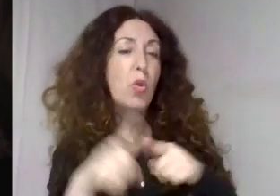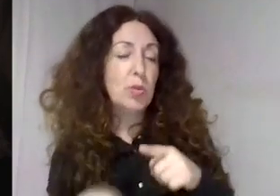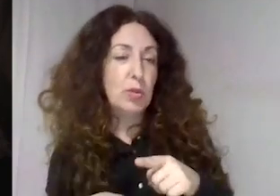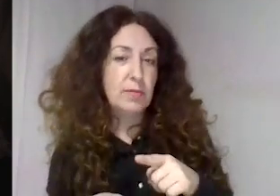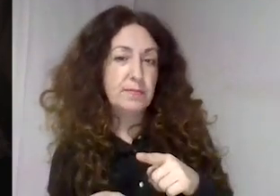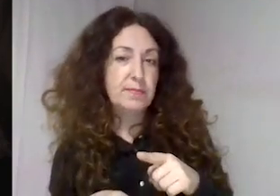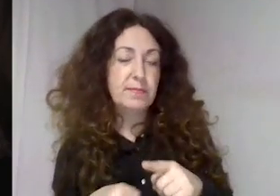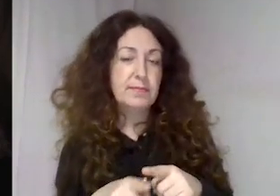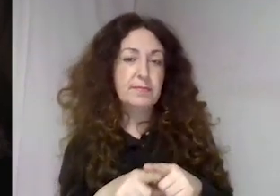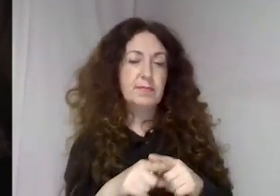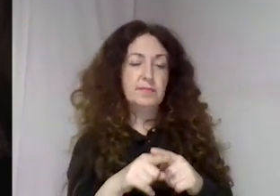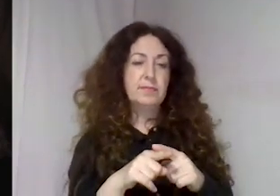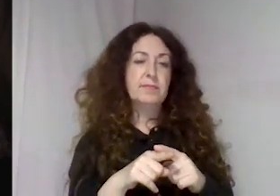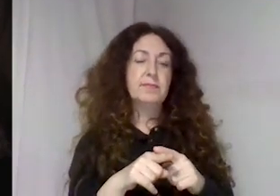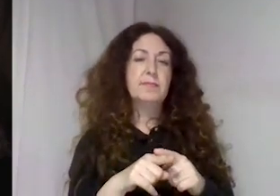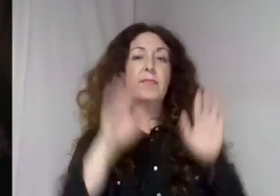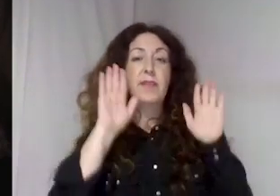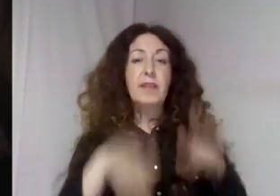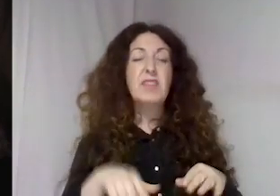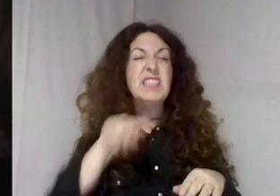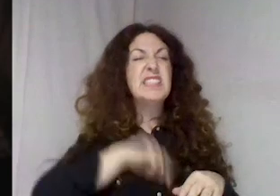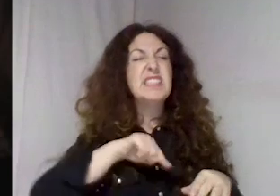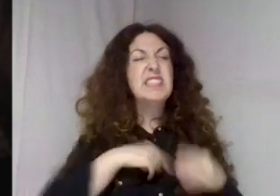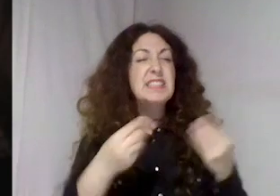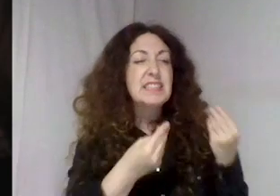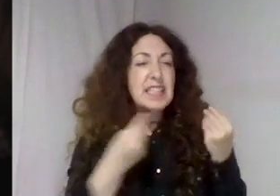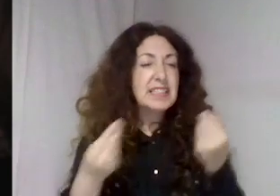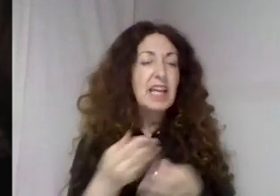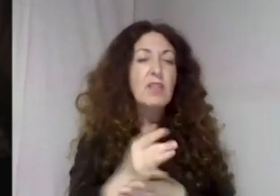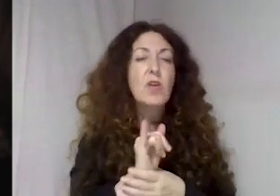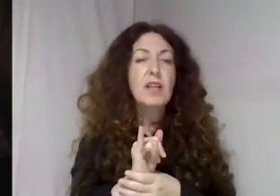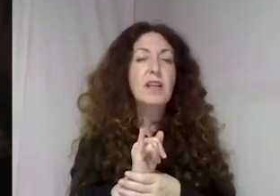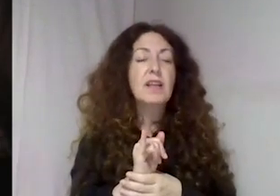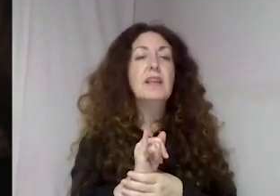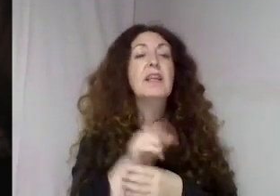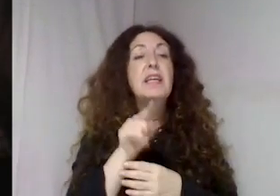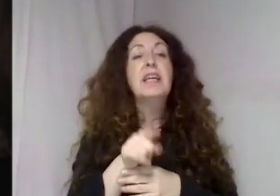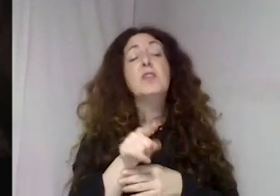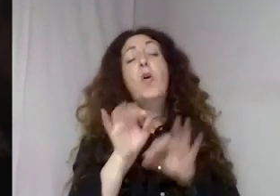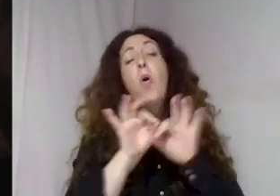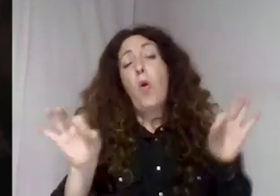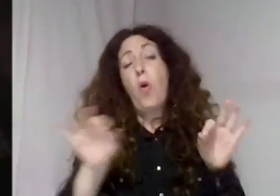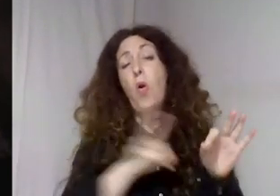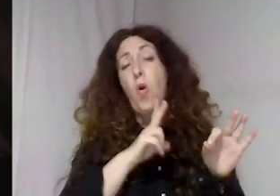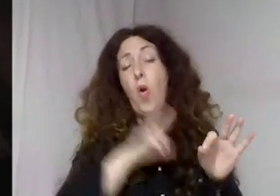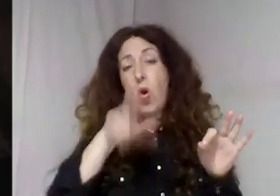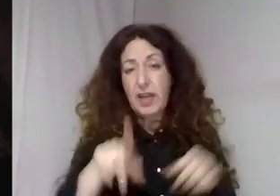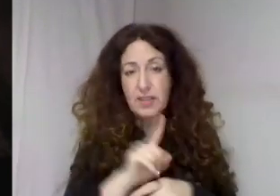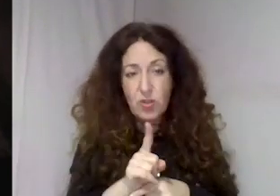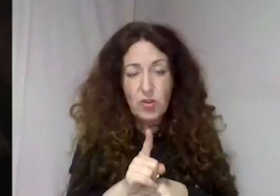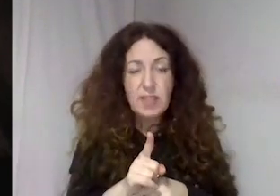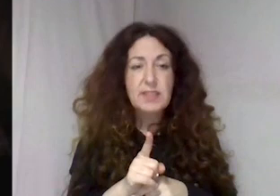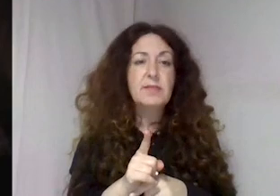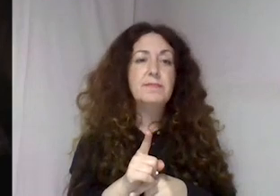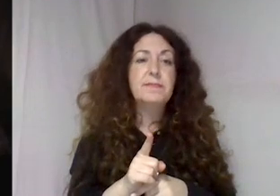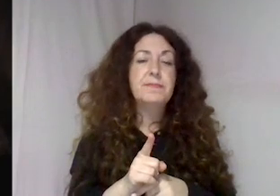crea la personalidad o la personalidad el producto? Nos metemos en un fondo de bastante horror, por cierto, porque la sensación